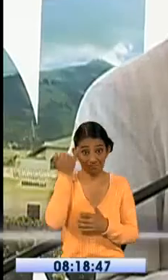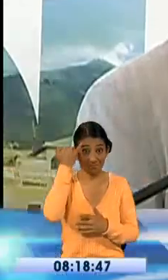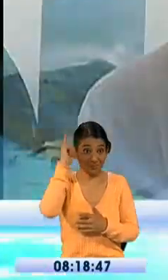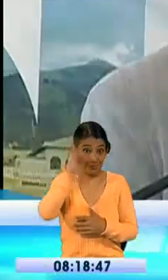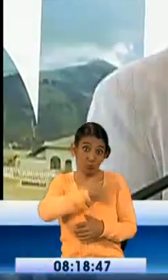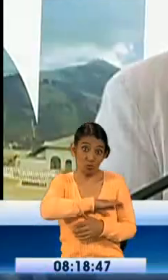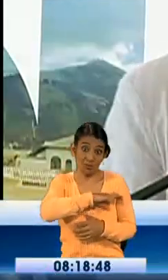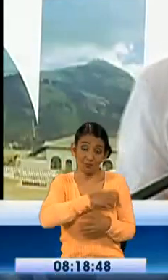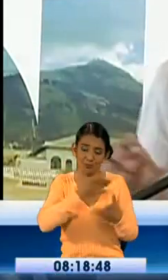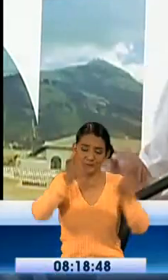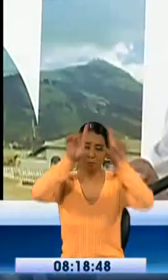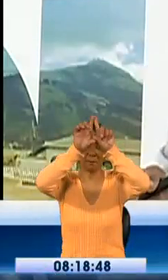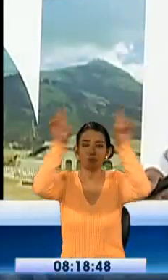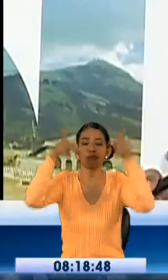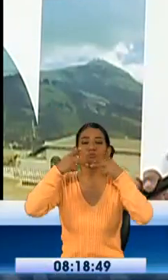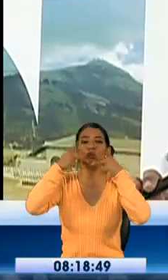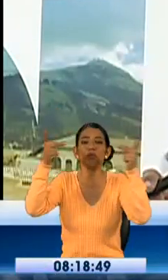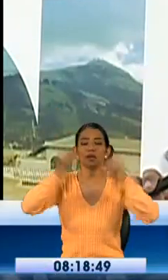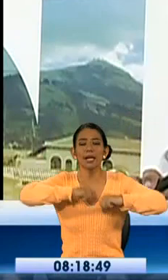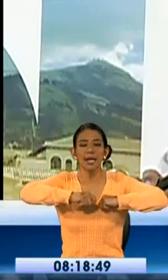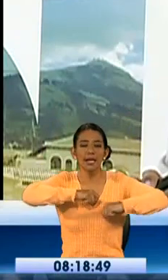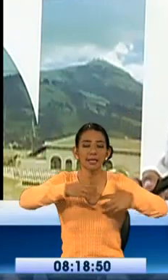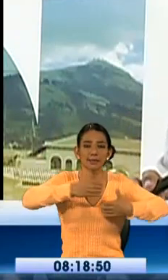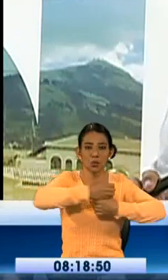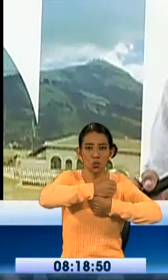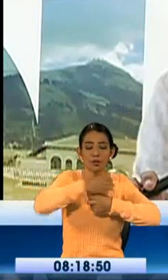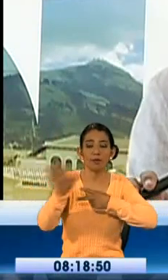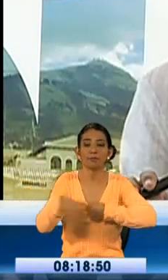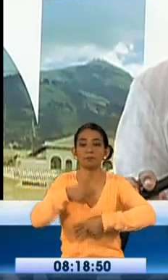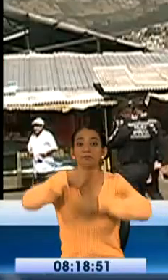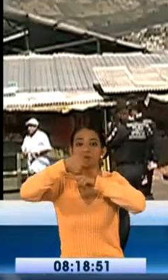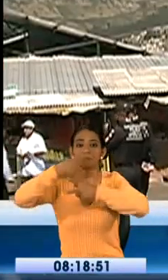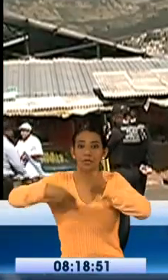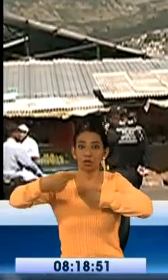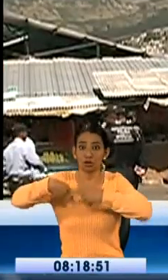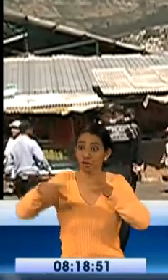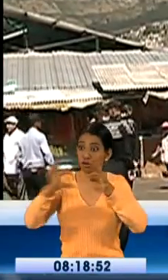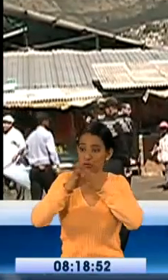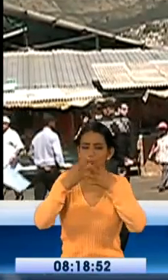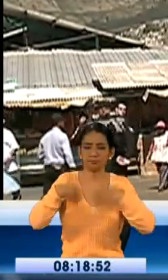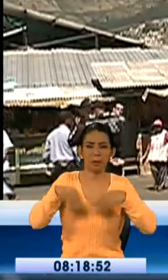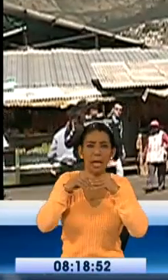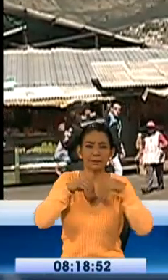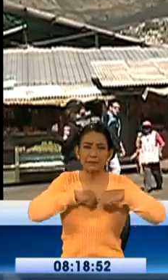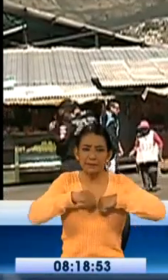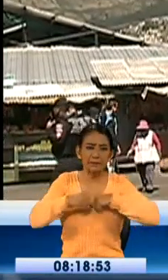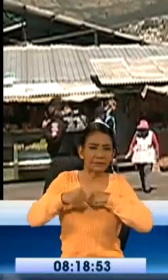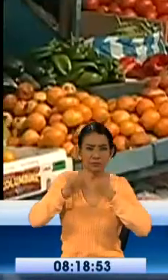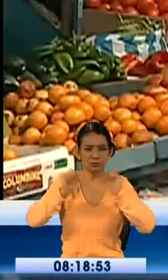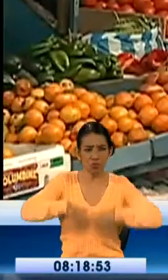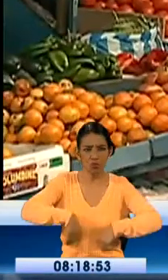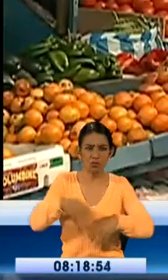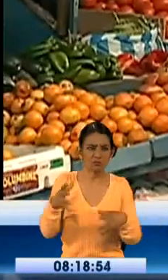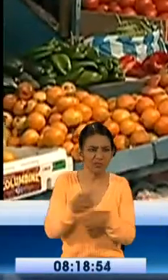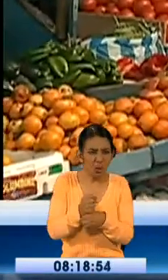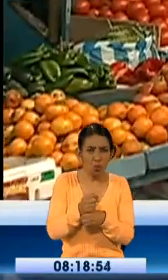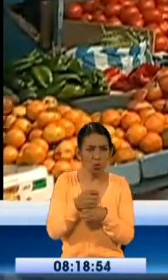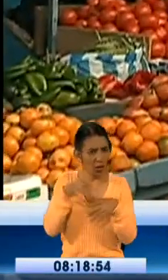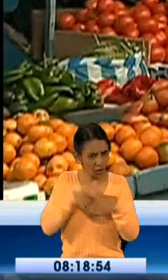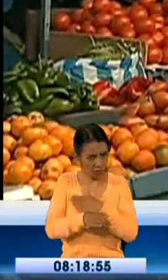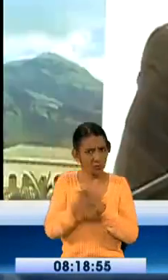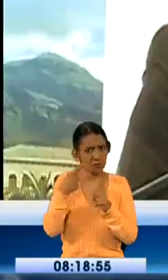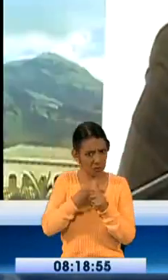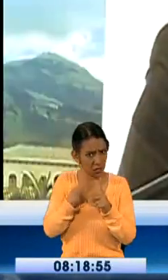empresa pública metropolitana de logística, de seguridad y la agencia de comercio aumentan sus esfuerzos para reducir los índices de delitos dentro de los